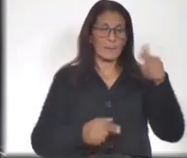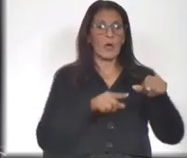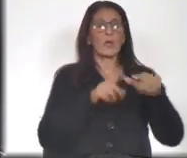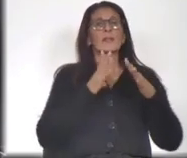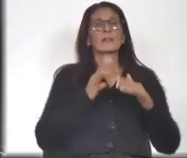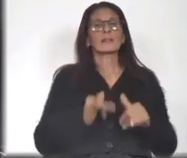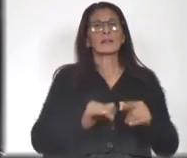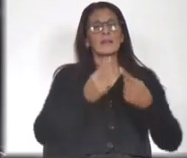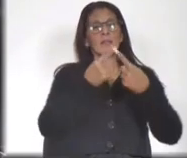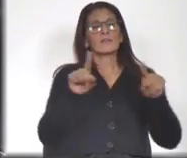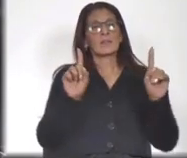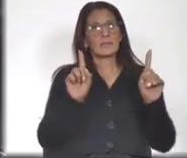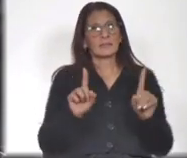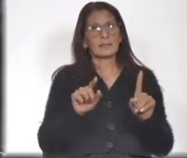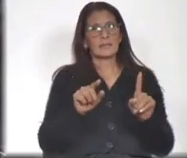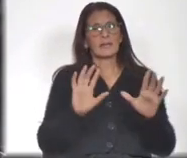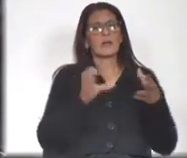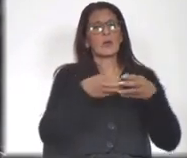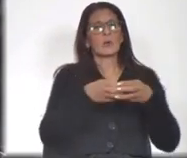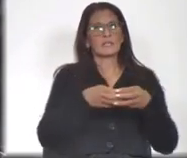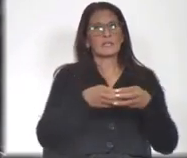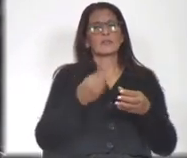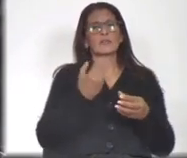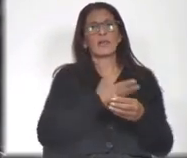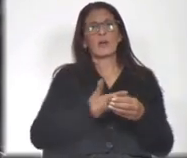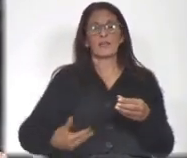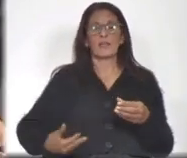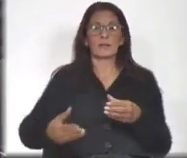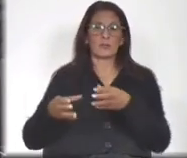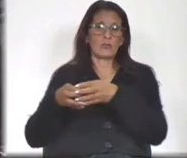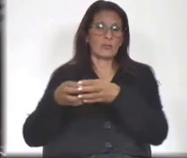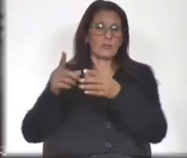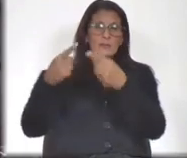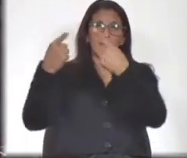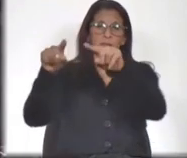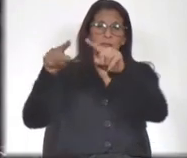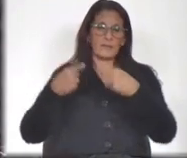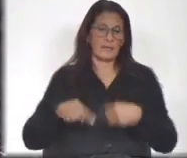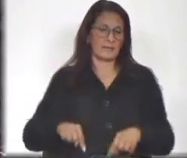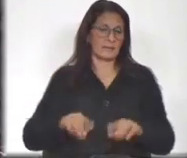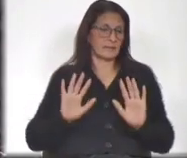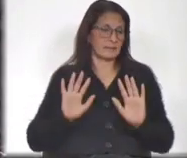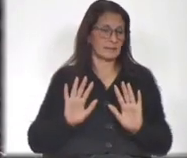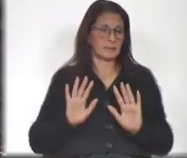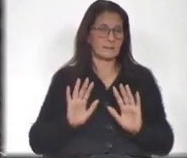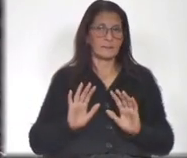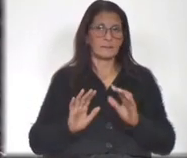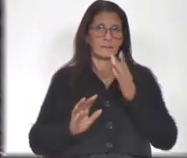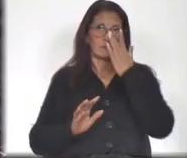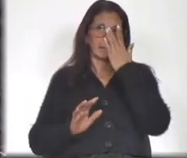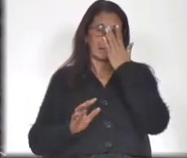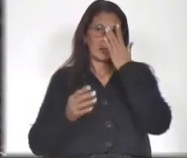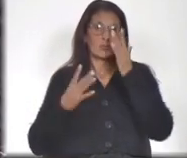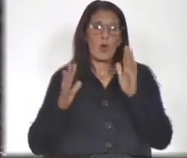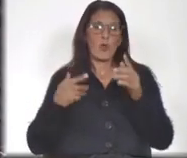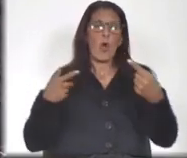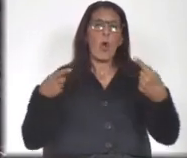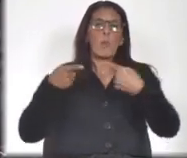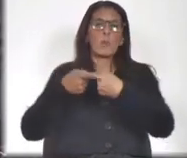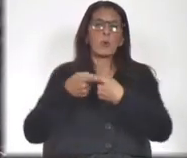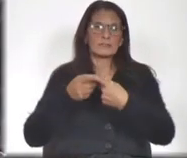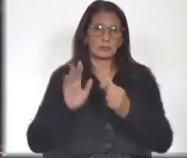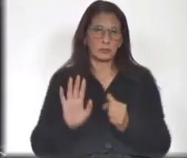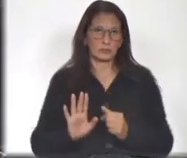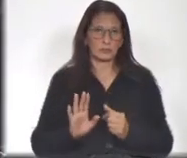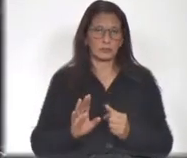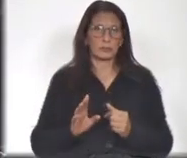concepción distinta de la que tiene la coalición de gobierno, que hoy está en el gobierno. Son diametralmente opuestas. Y